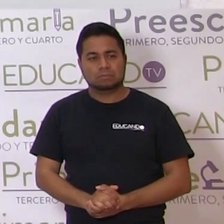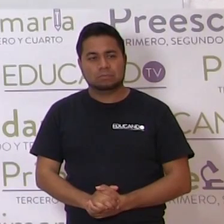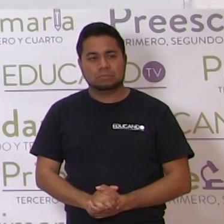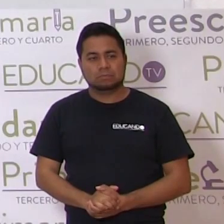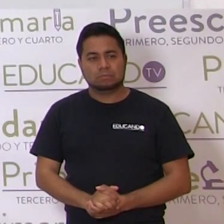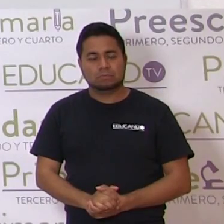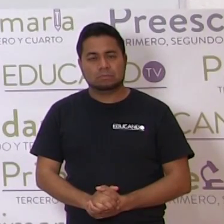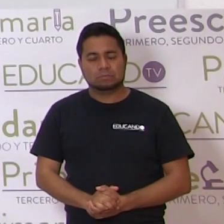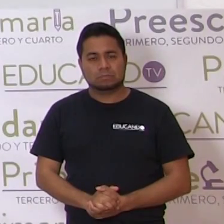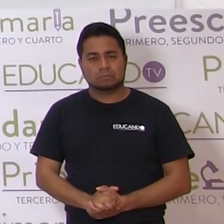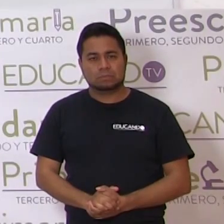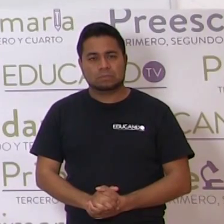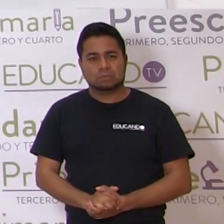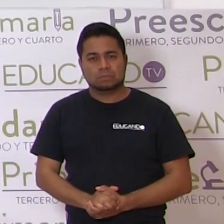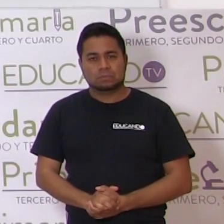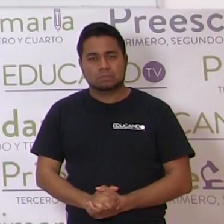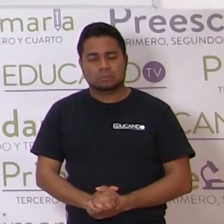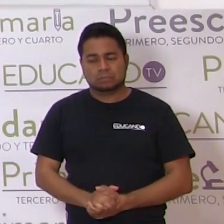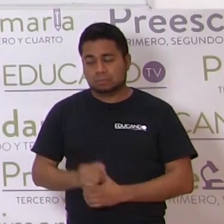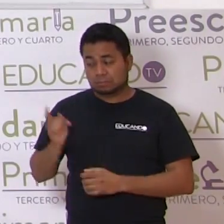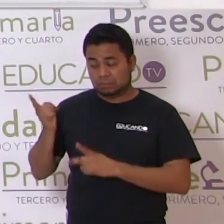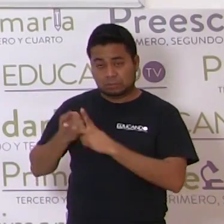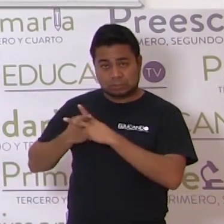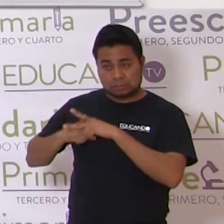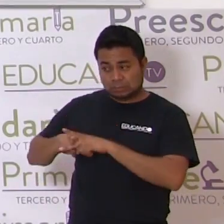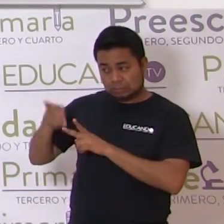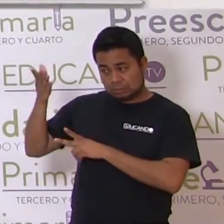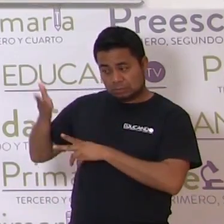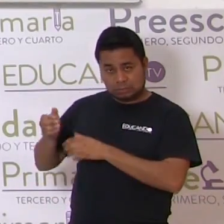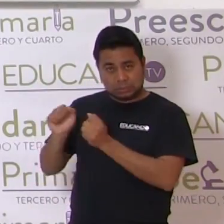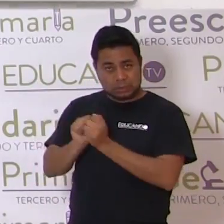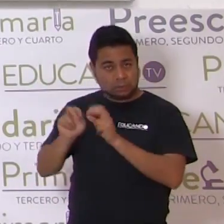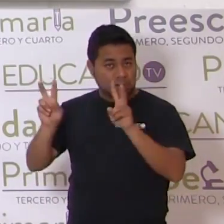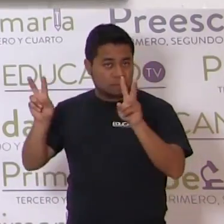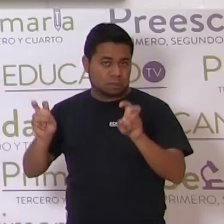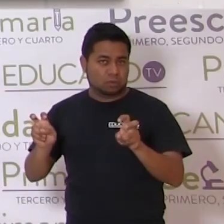y aquí vamos a empezar con el título.